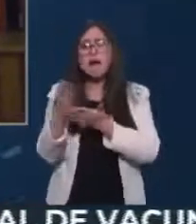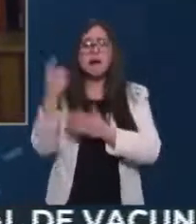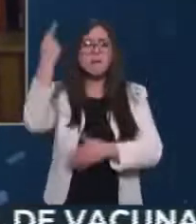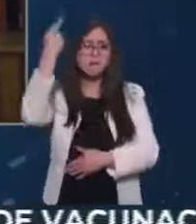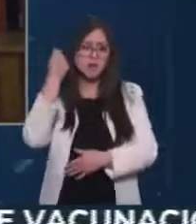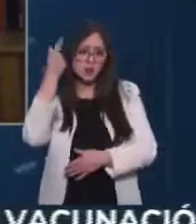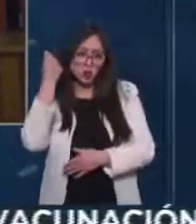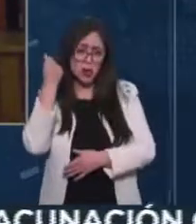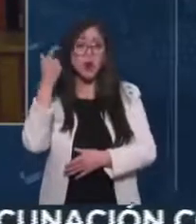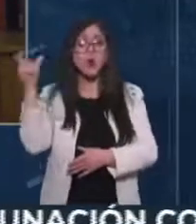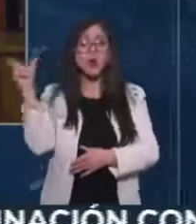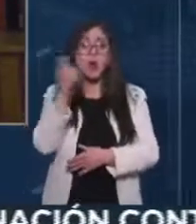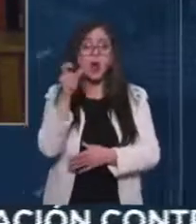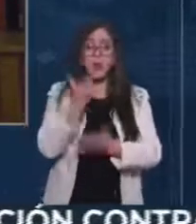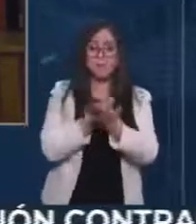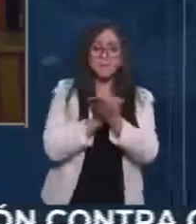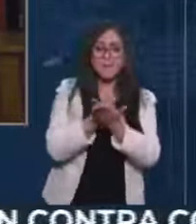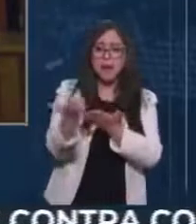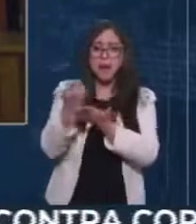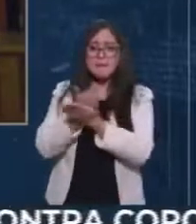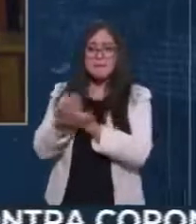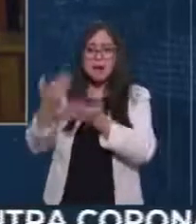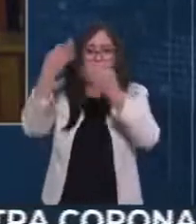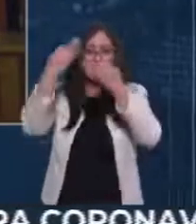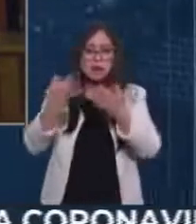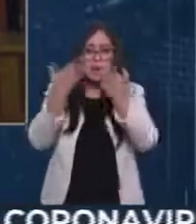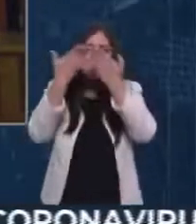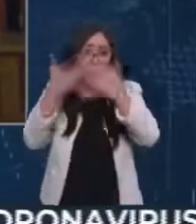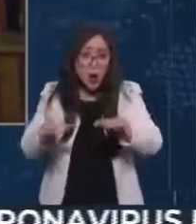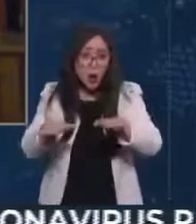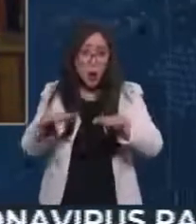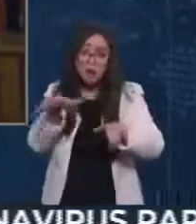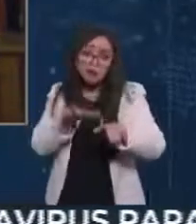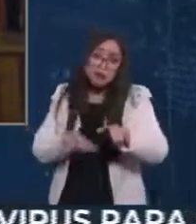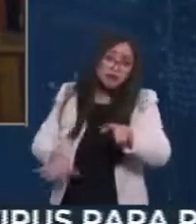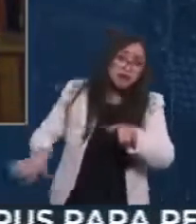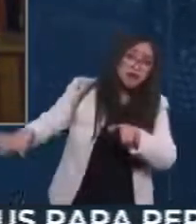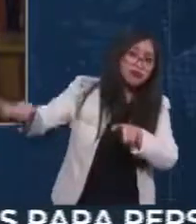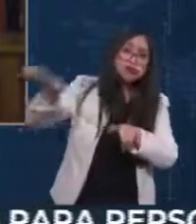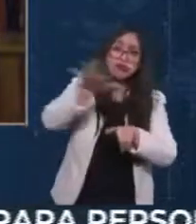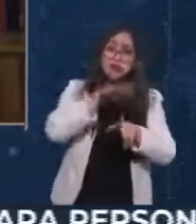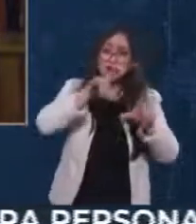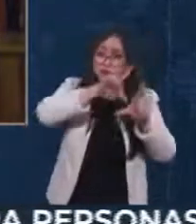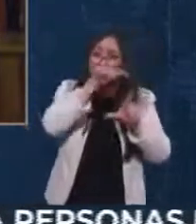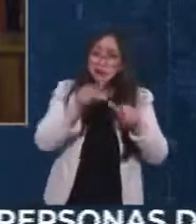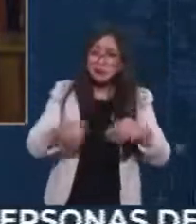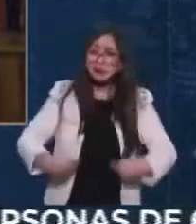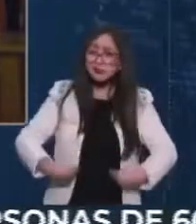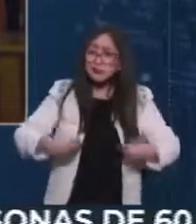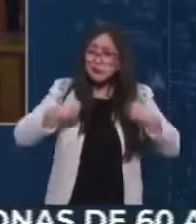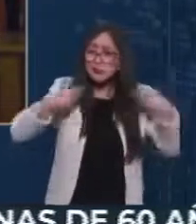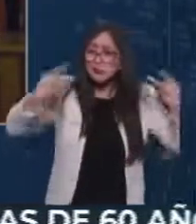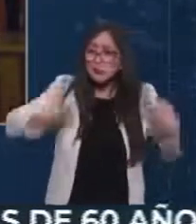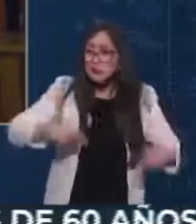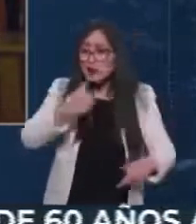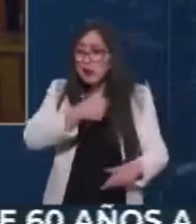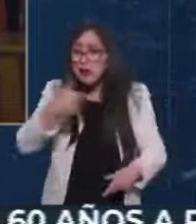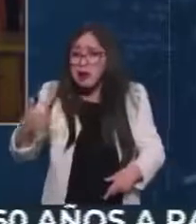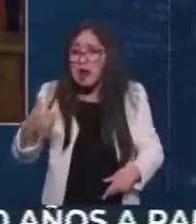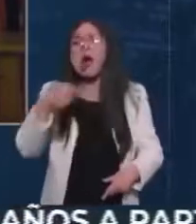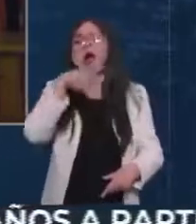transferencias directas y además es universal, pues es probable que una fracción de eso pueda